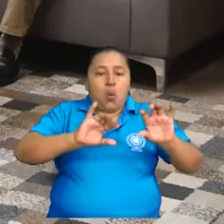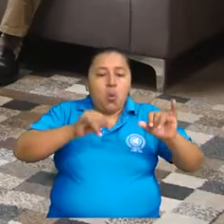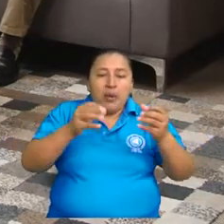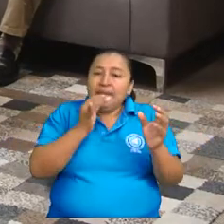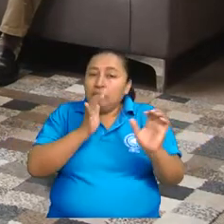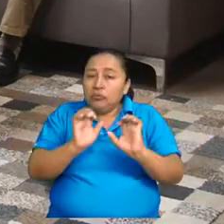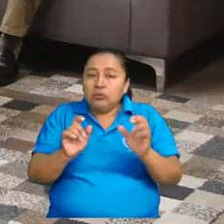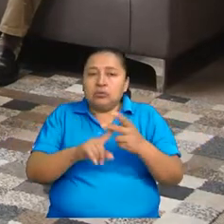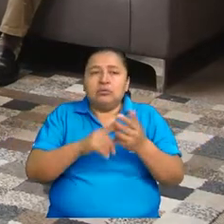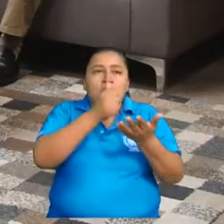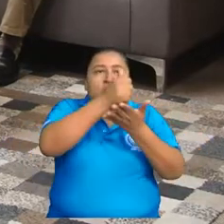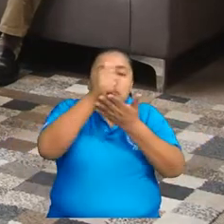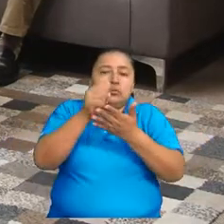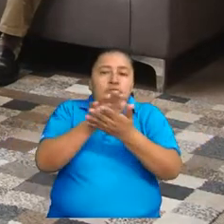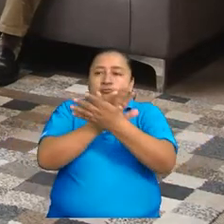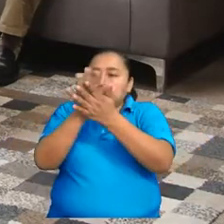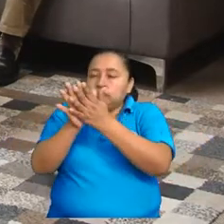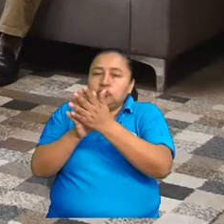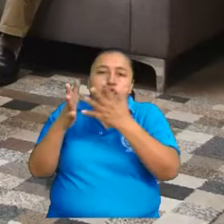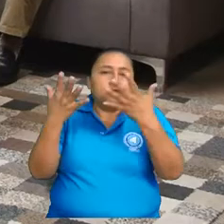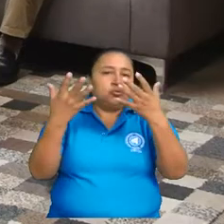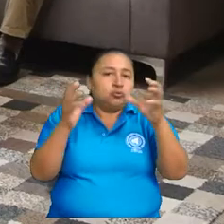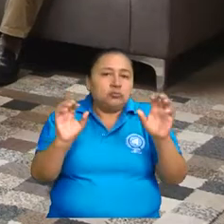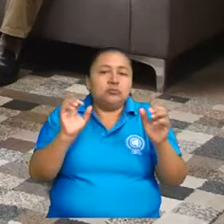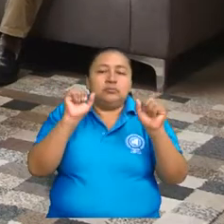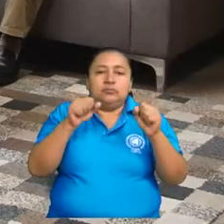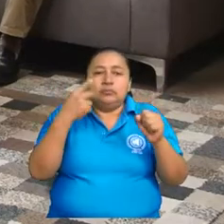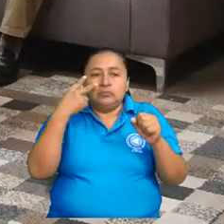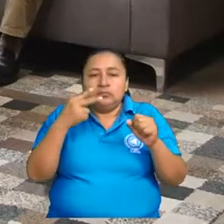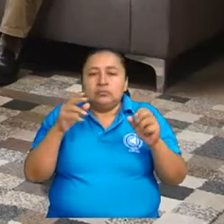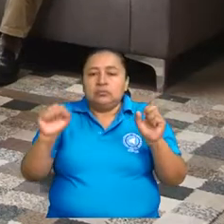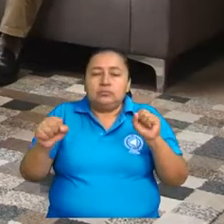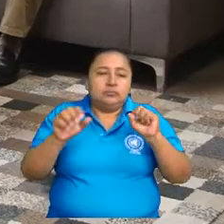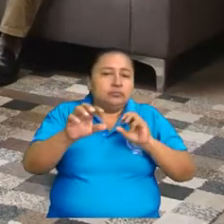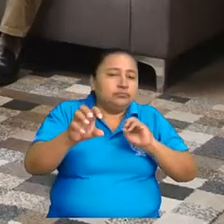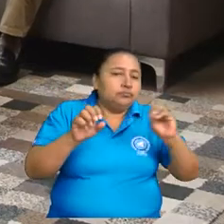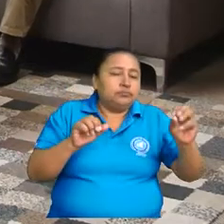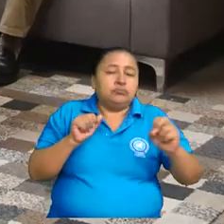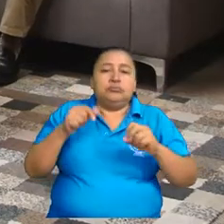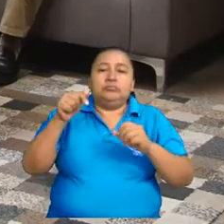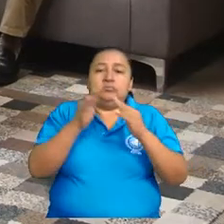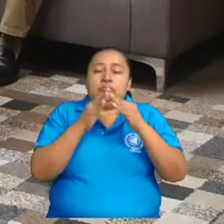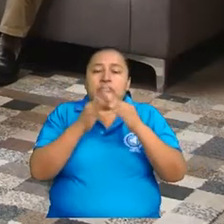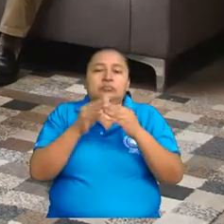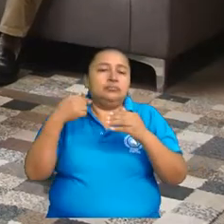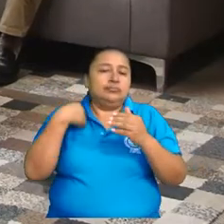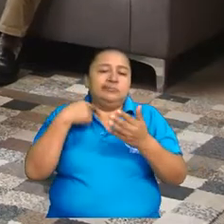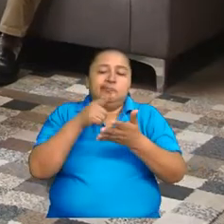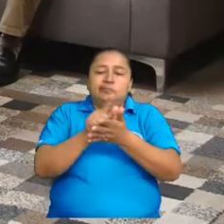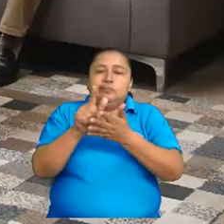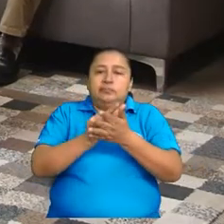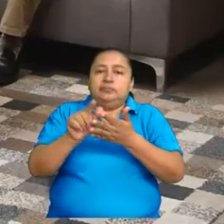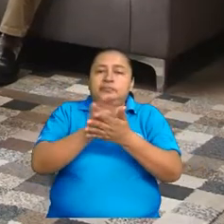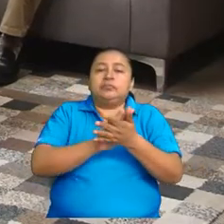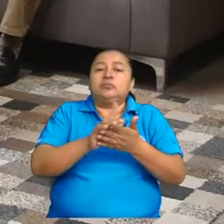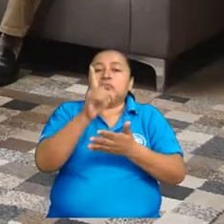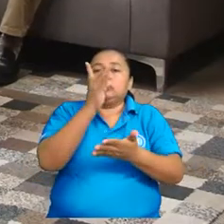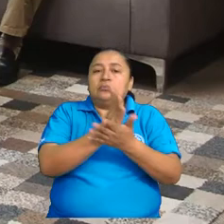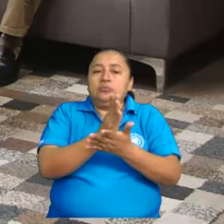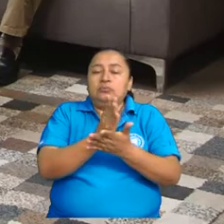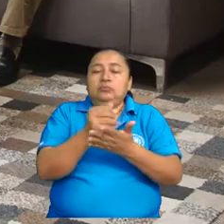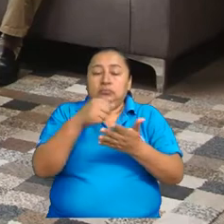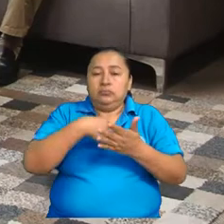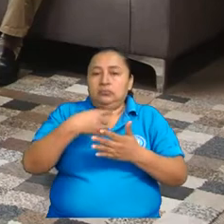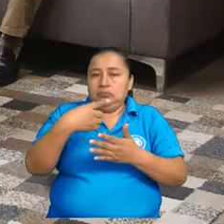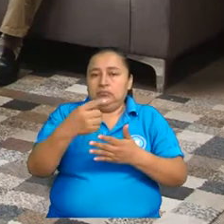juguetes, los adornos, todas aquellas cosas que ve que se tocan frecuentemente en la casa, limpiarla al menos una vez en el